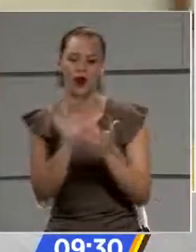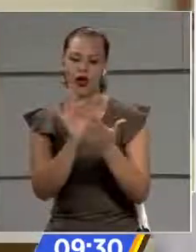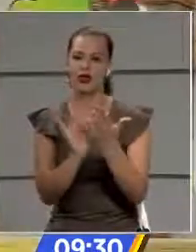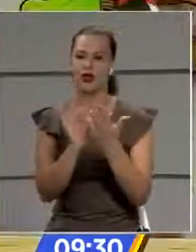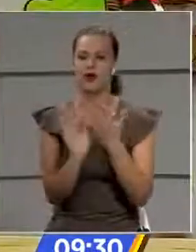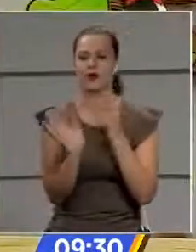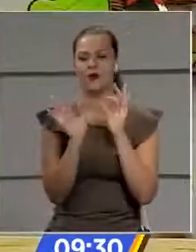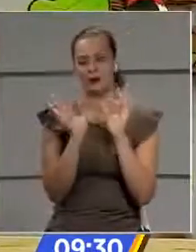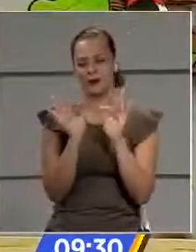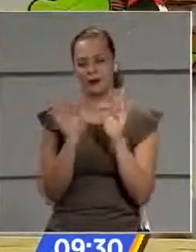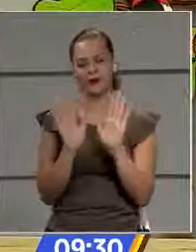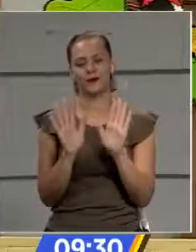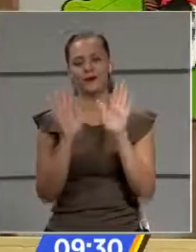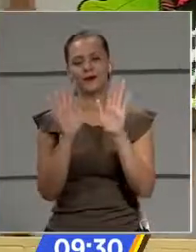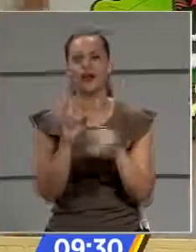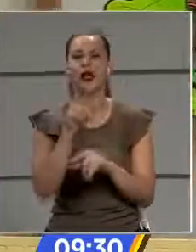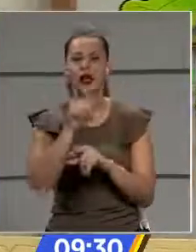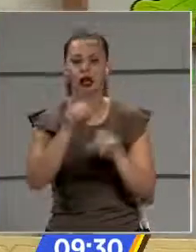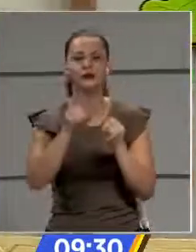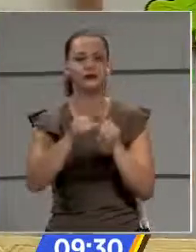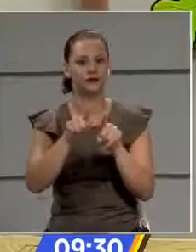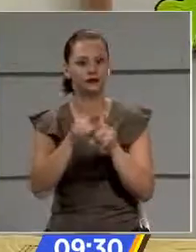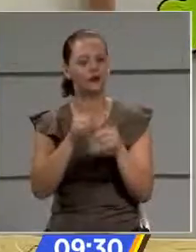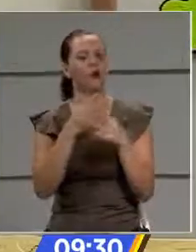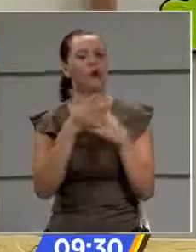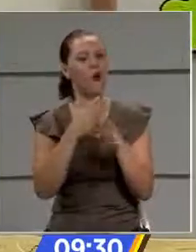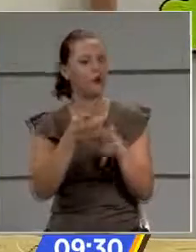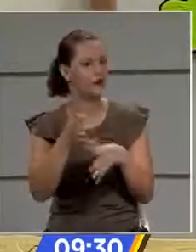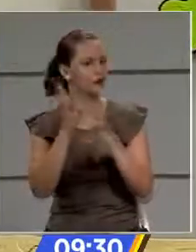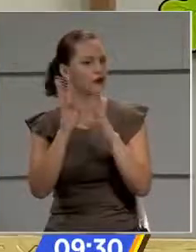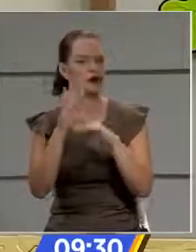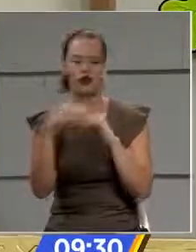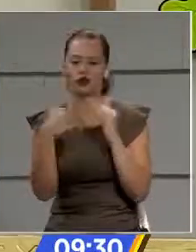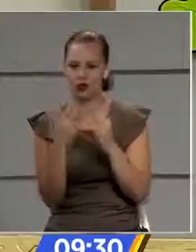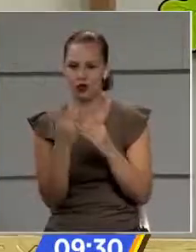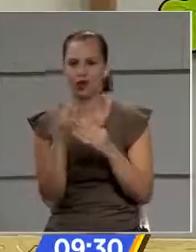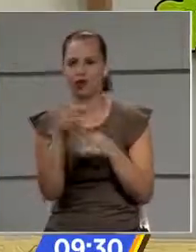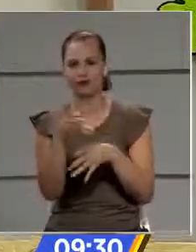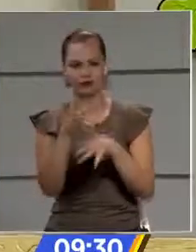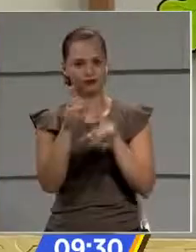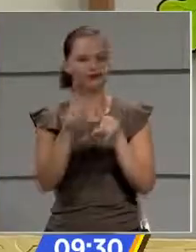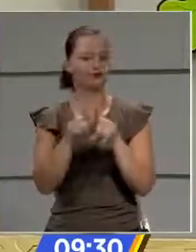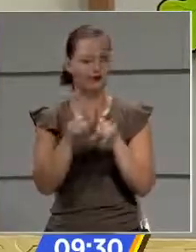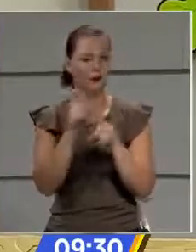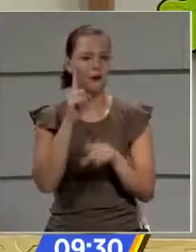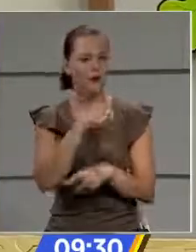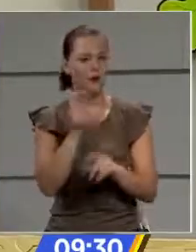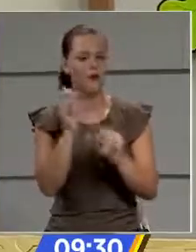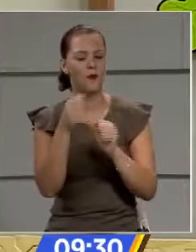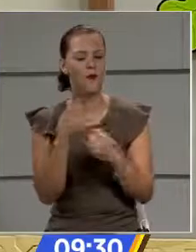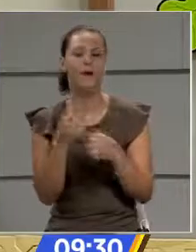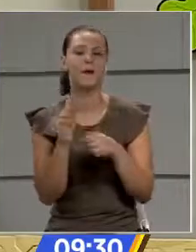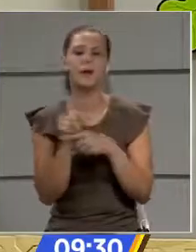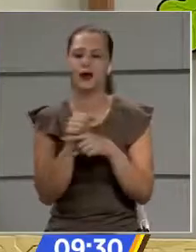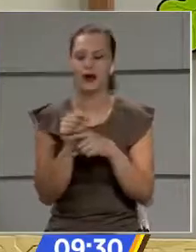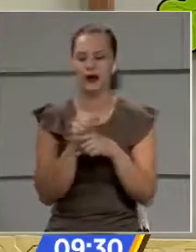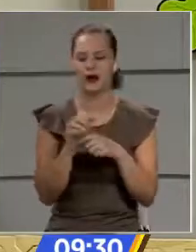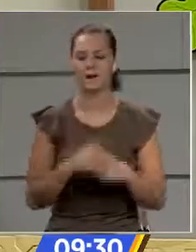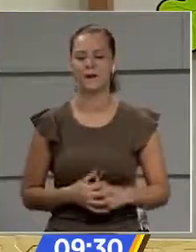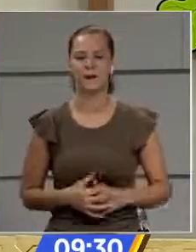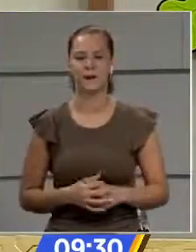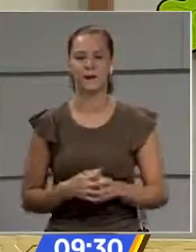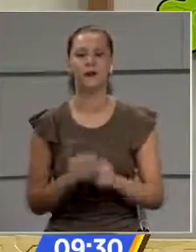bien, excelente. Esos también se los vamos a compartir. Todos. Esos laberintos también se los vamos a compartir para que ustedes los puedan poner en